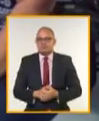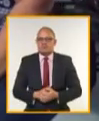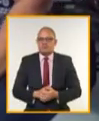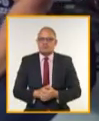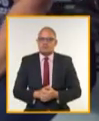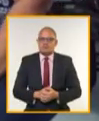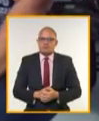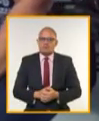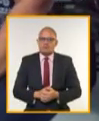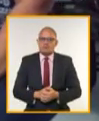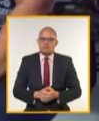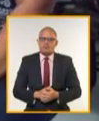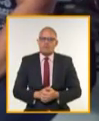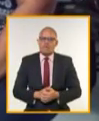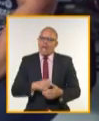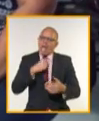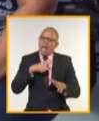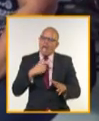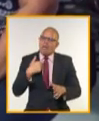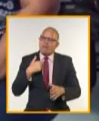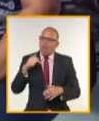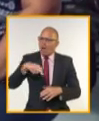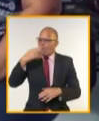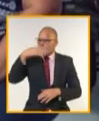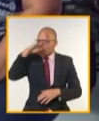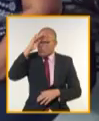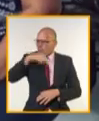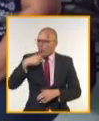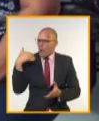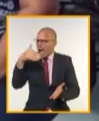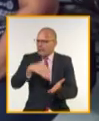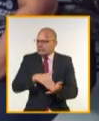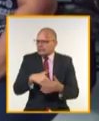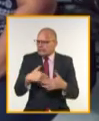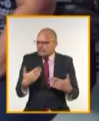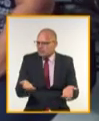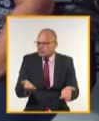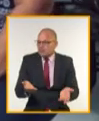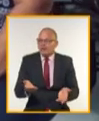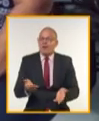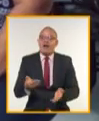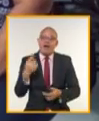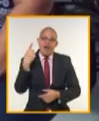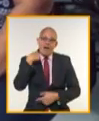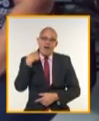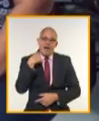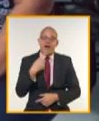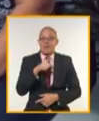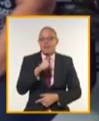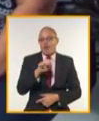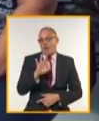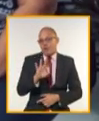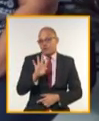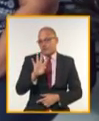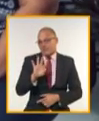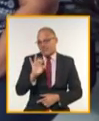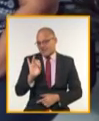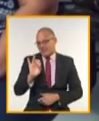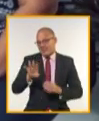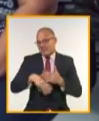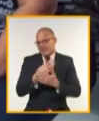la historia como de llegada de los chinos a Cuba fue el 3 de junio de 1847. Y